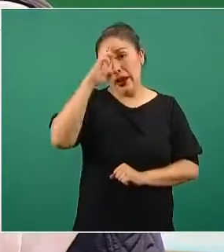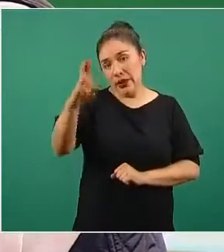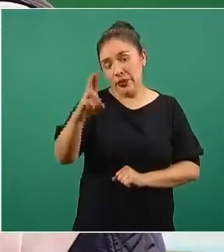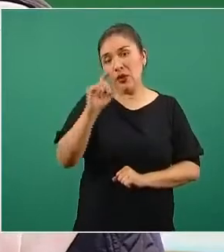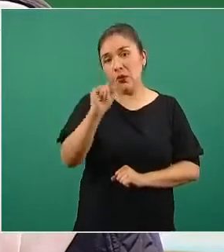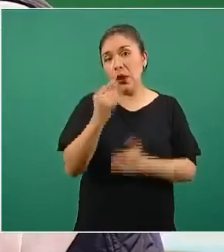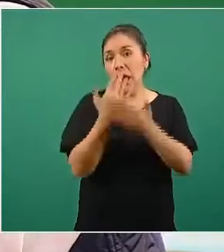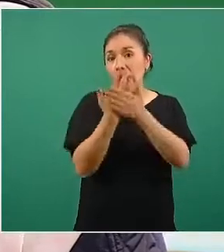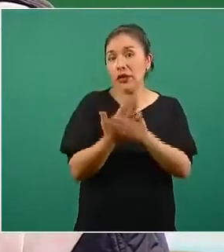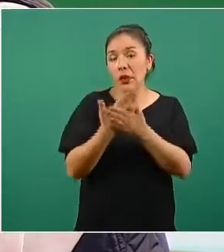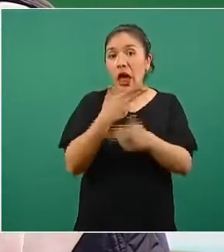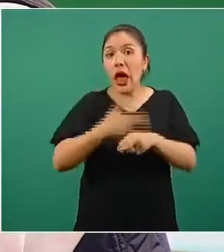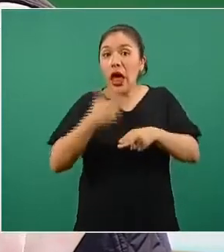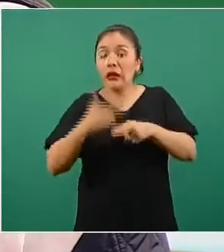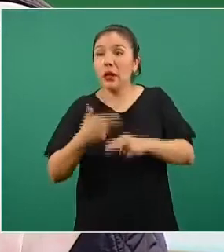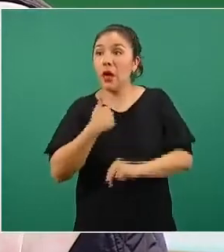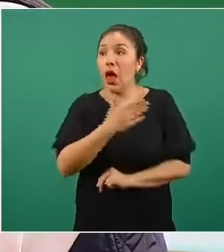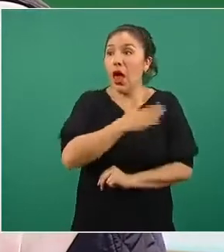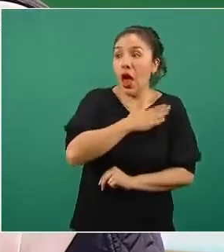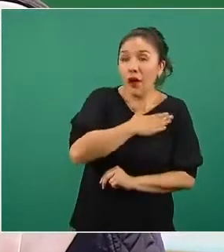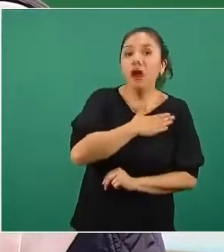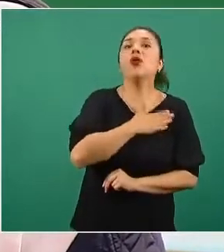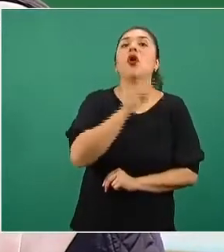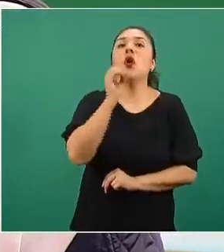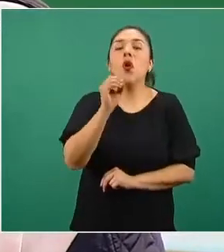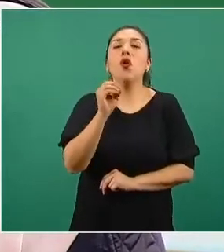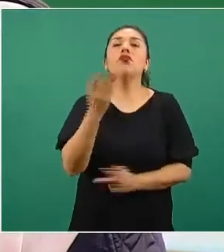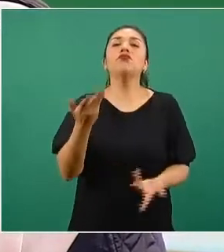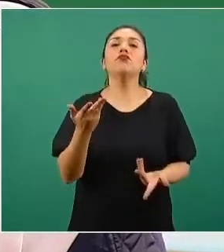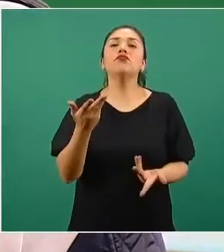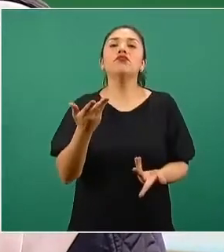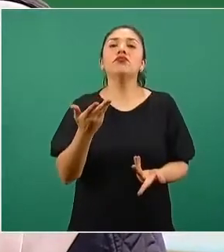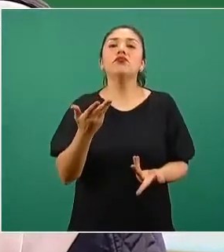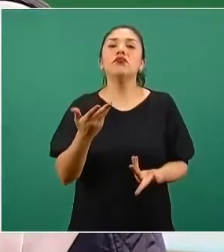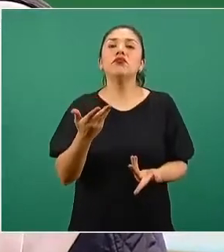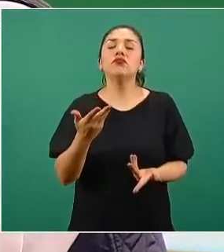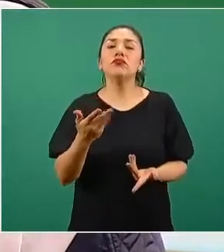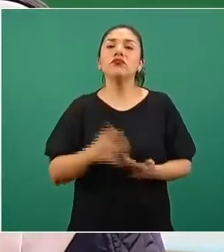esperar a que nos llamen, a que nos